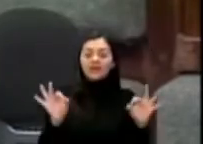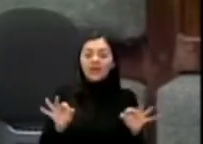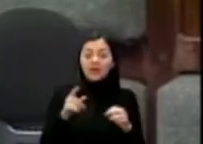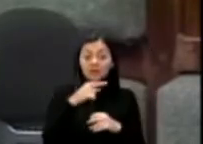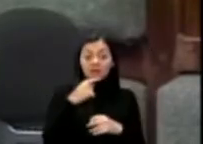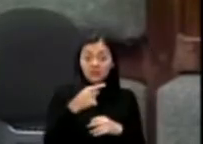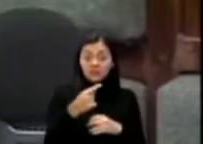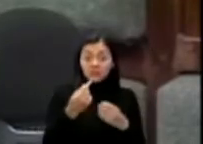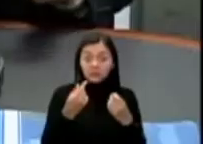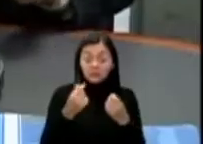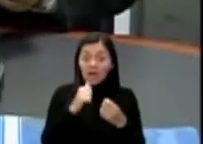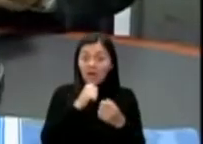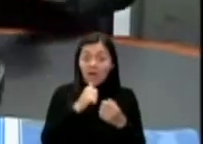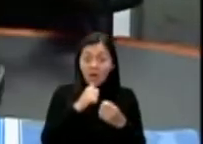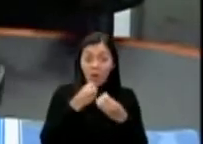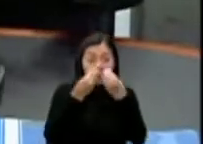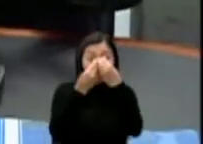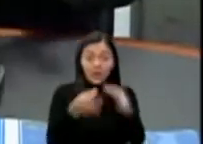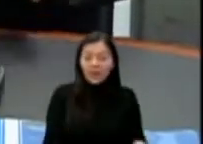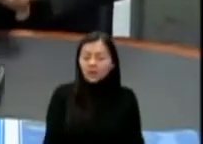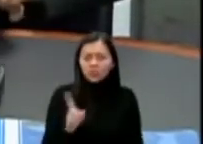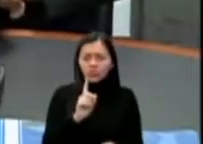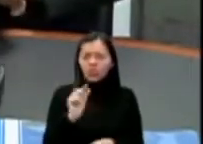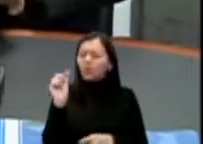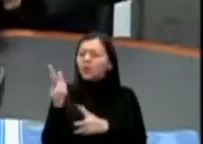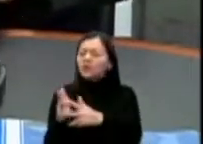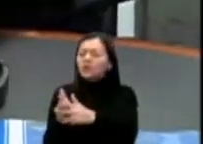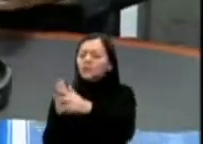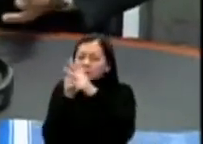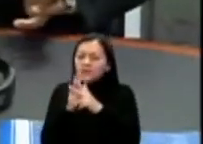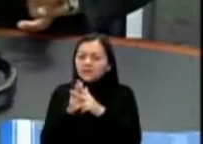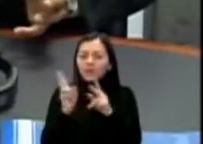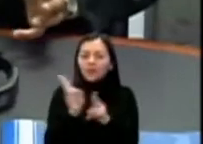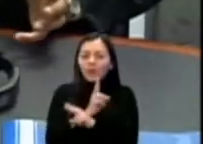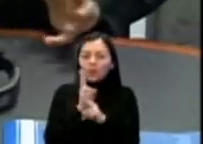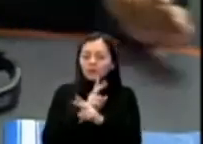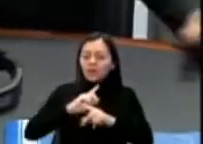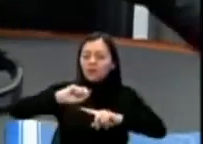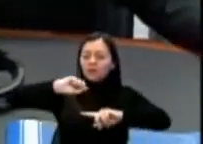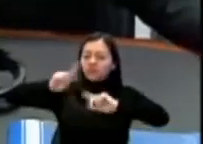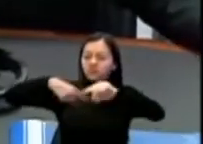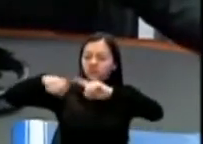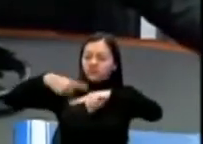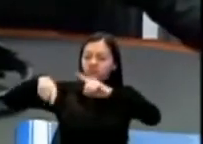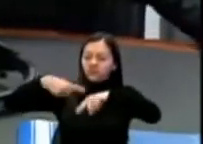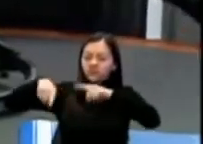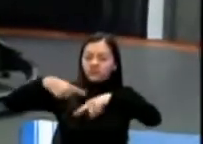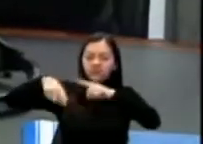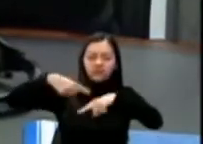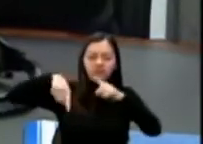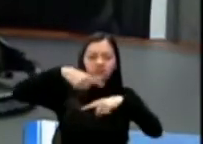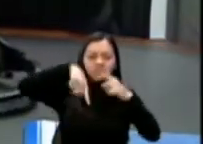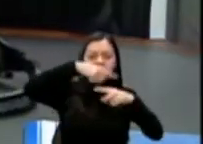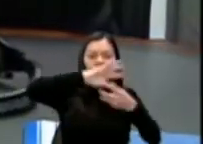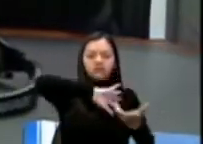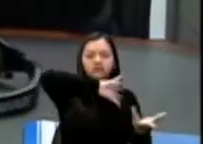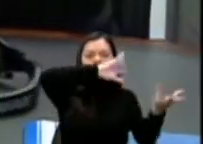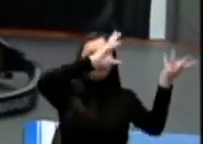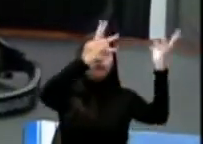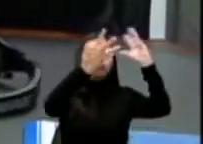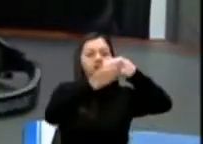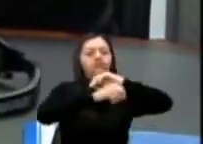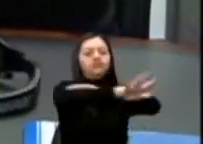agua en un euro eléctrica la usa solamente lo toma prestado un ratito la pasa por una turbina y la devuelve al río y eso genera energía